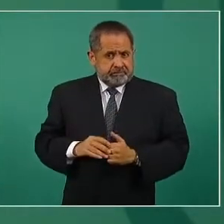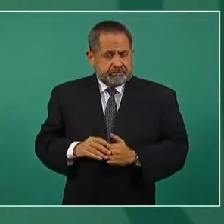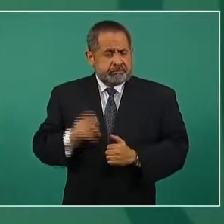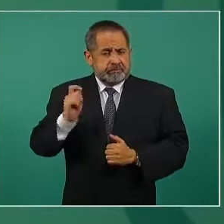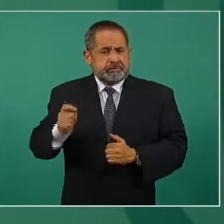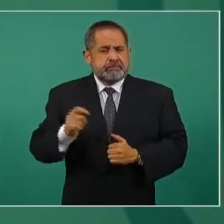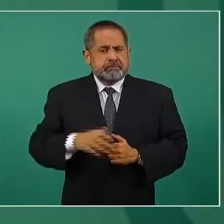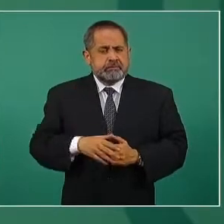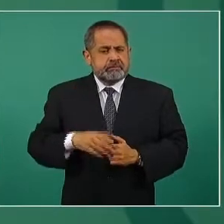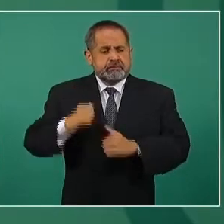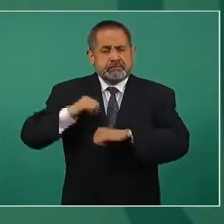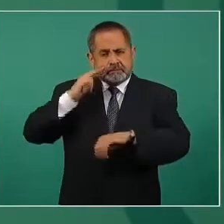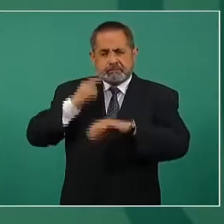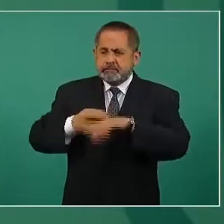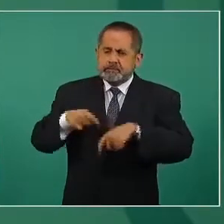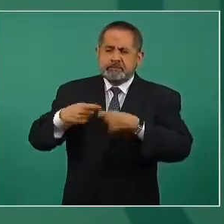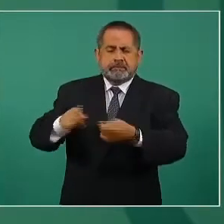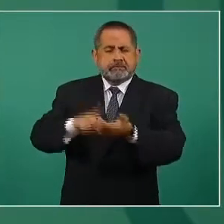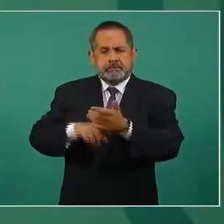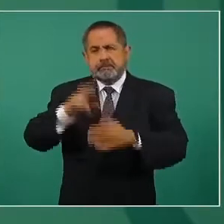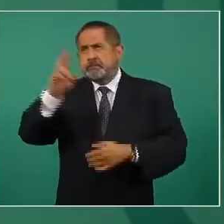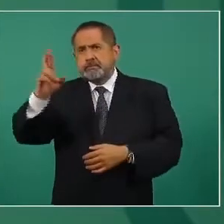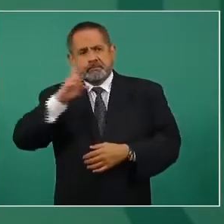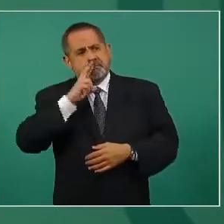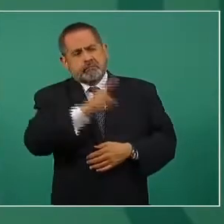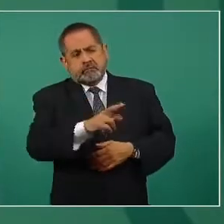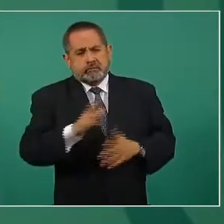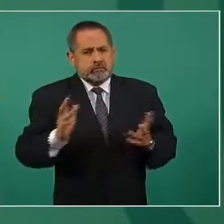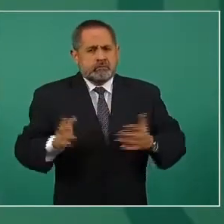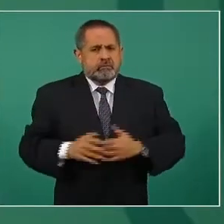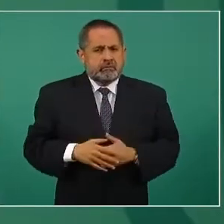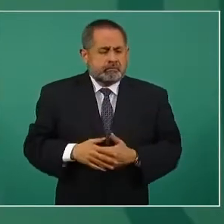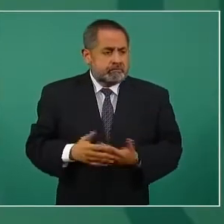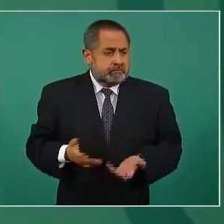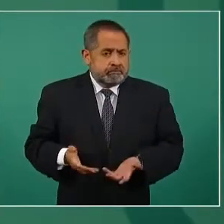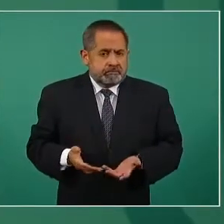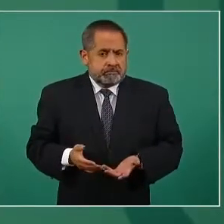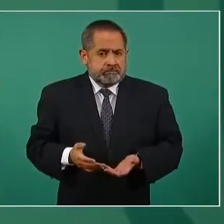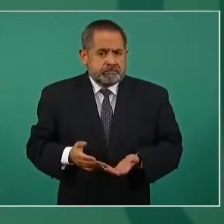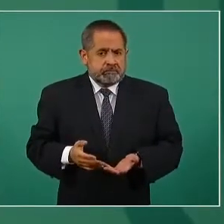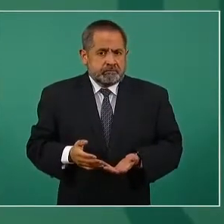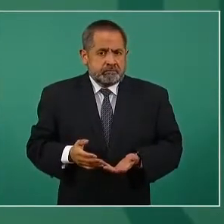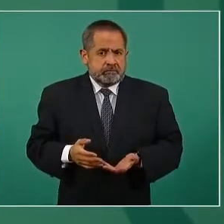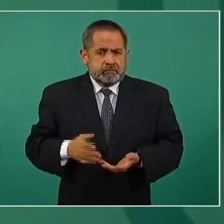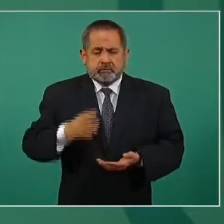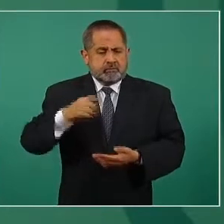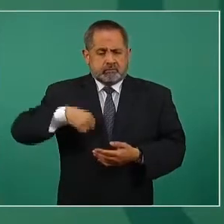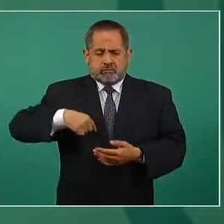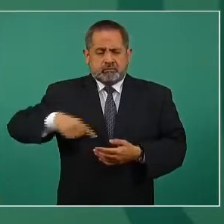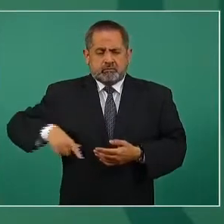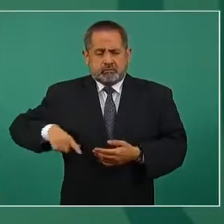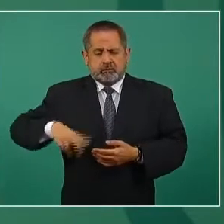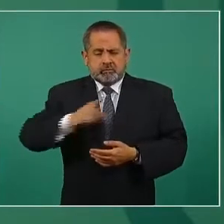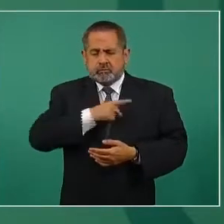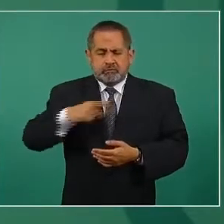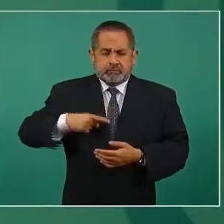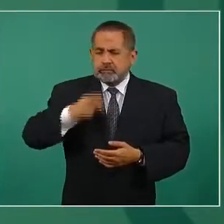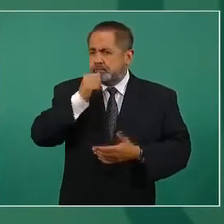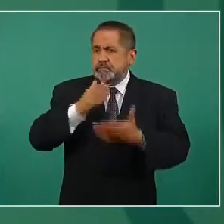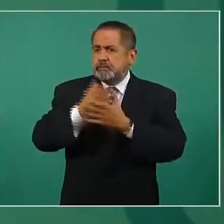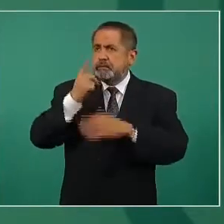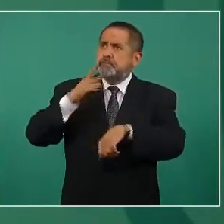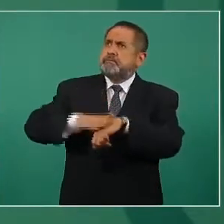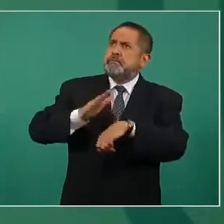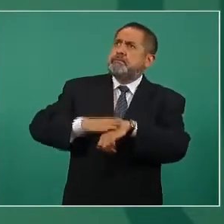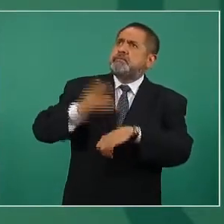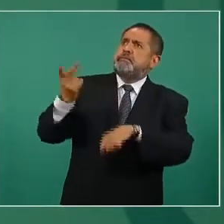pues corresponde dar una respuesta. No tiene por qué haber un exhorto, un llamamiento